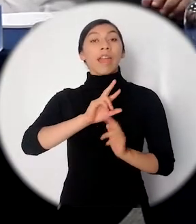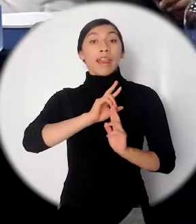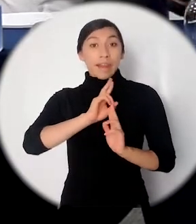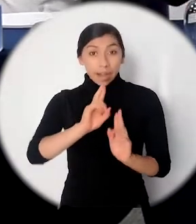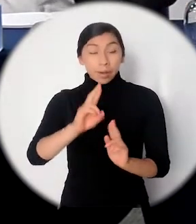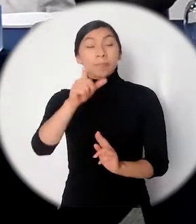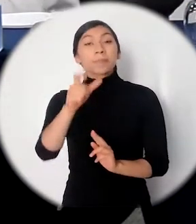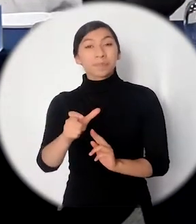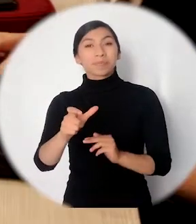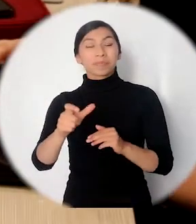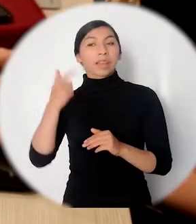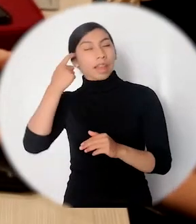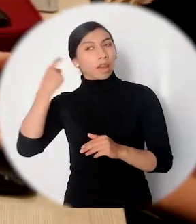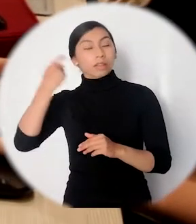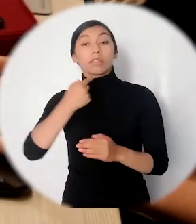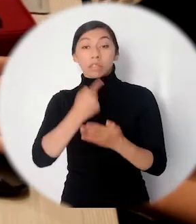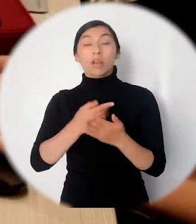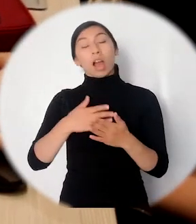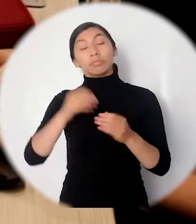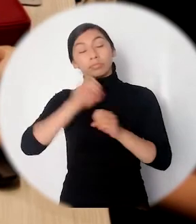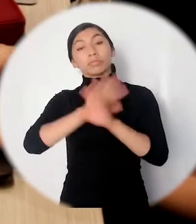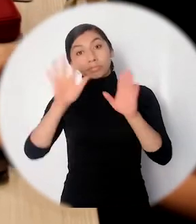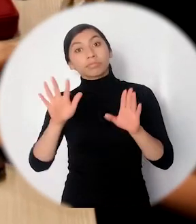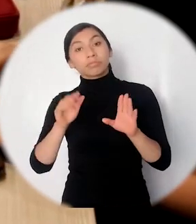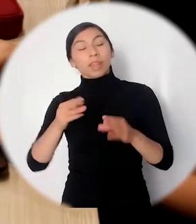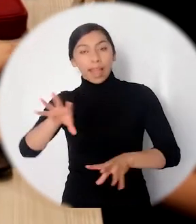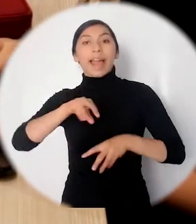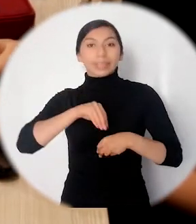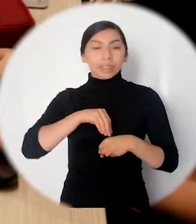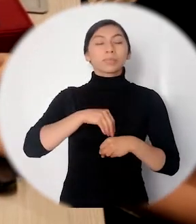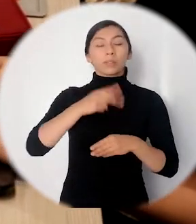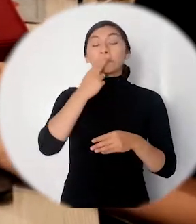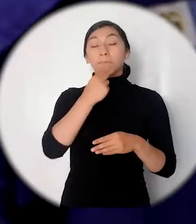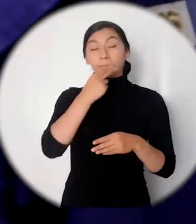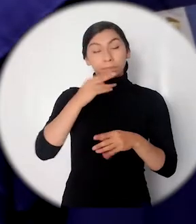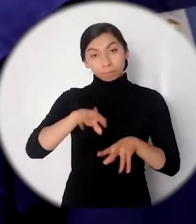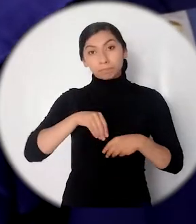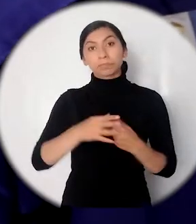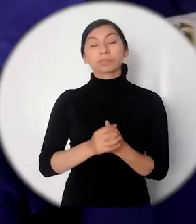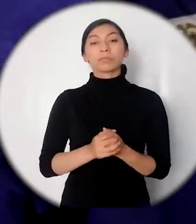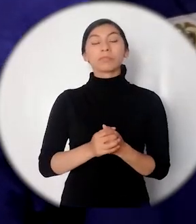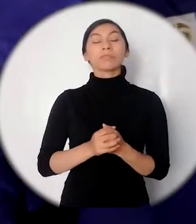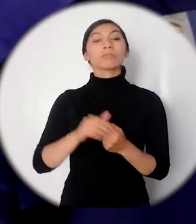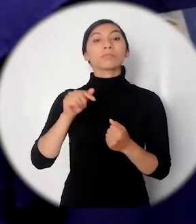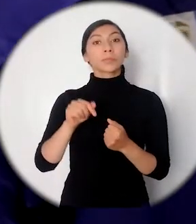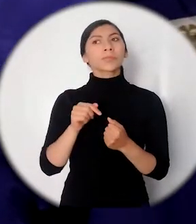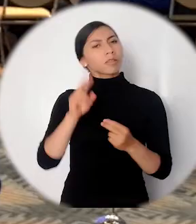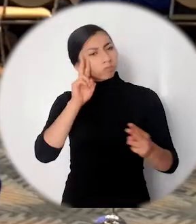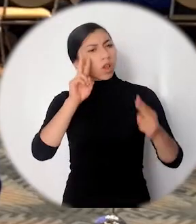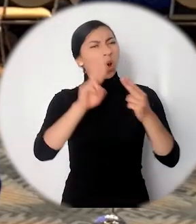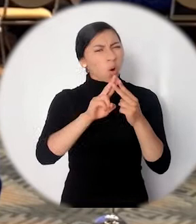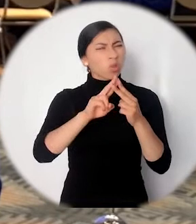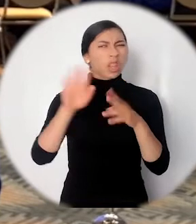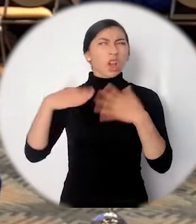también destacaron los encuentros y se comprometieron al cumplimiento de la política pública de víctimas. Conocer un poco más desde el